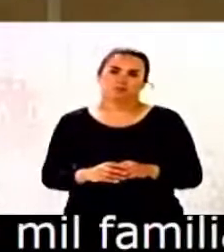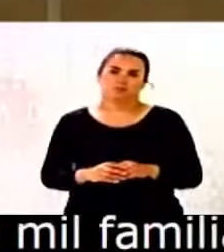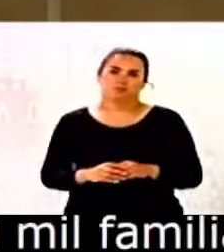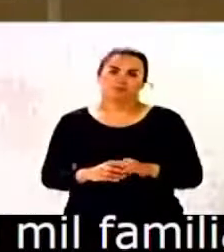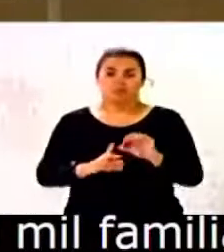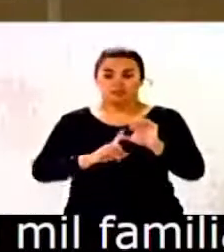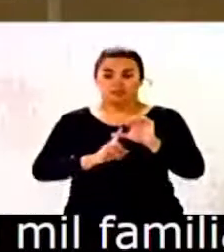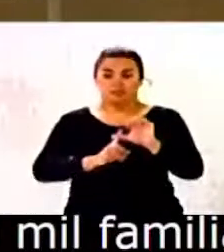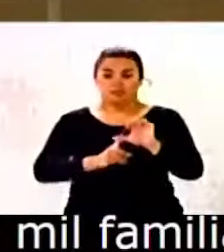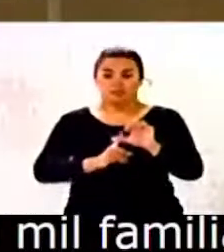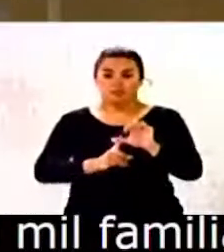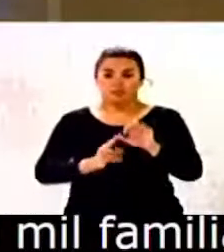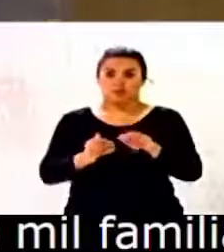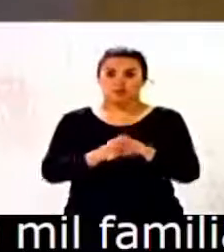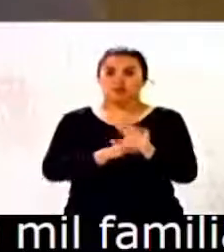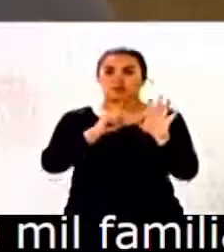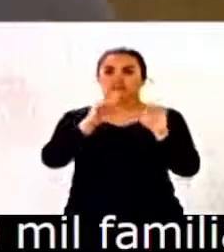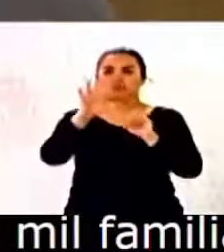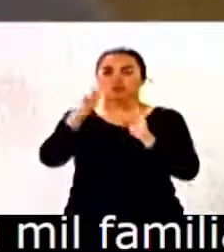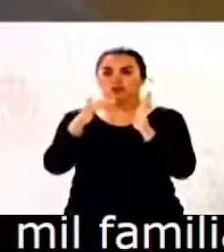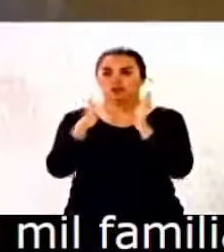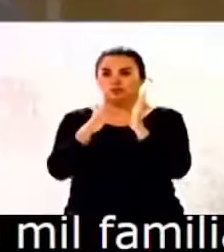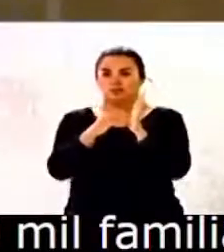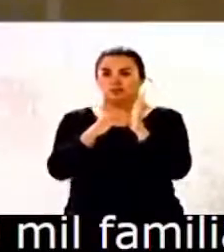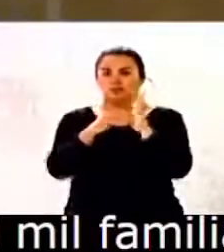Extremadura pasarían de ser